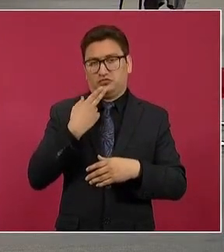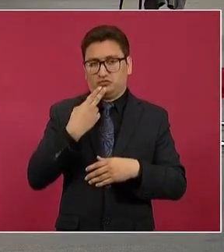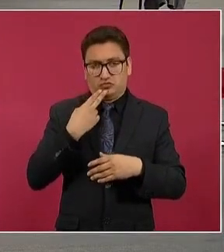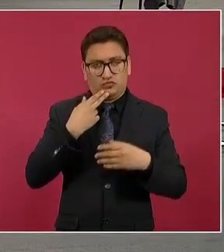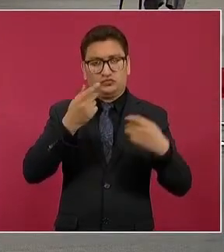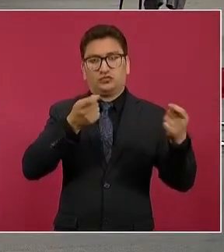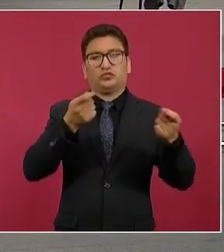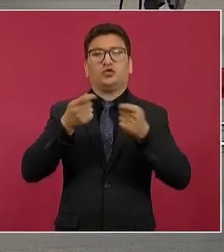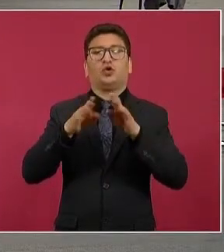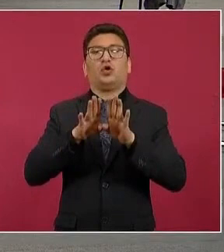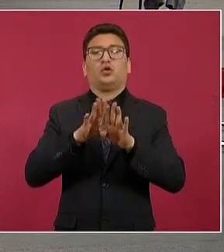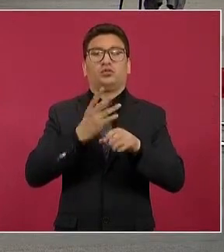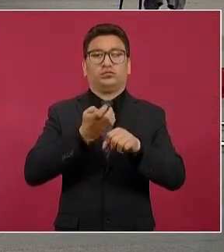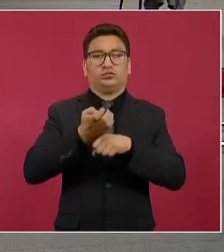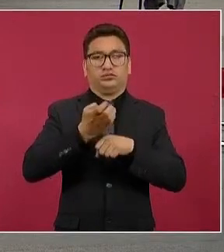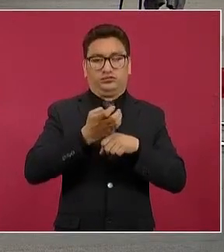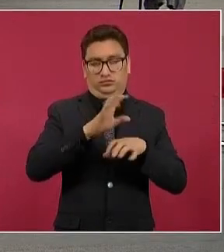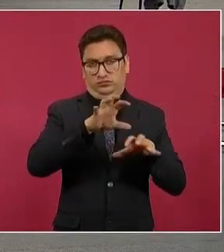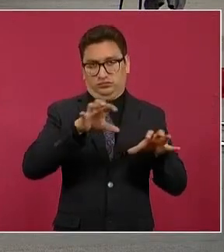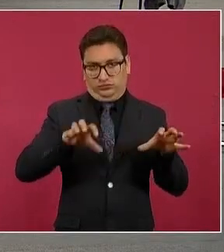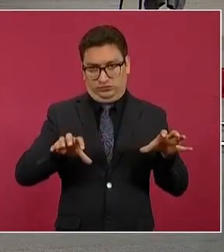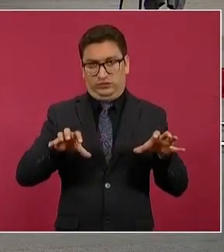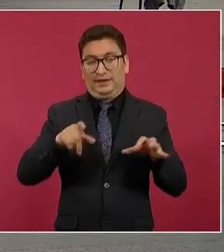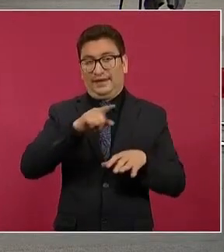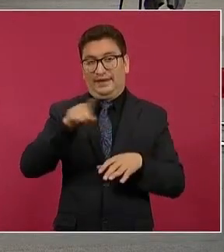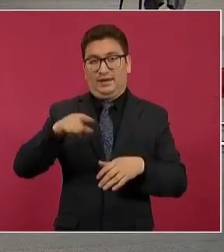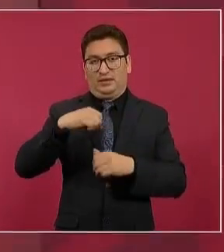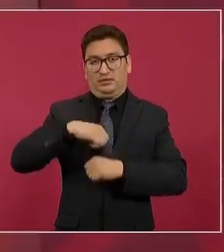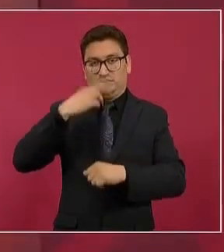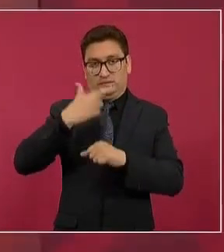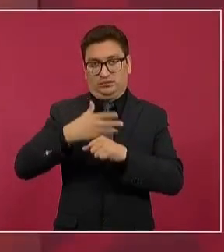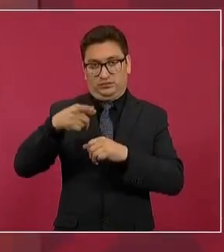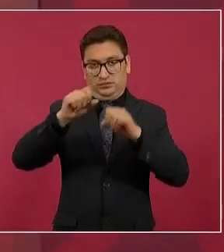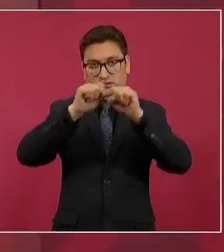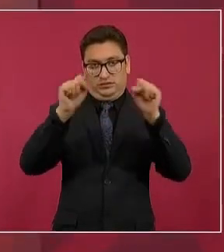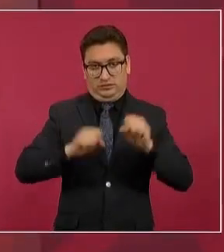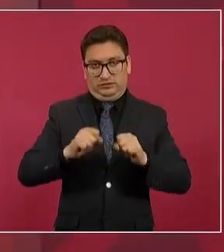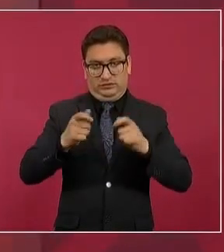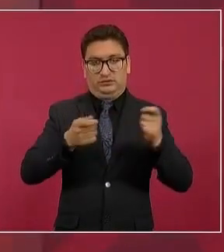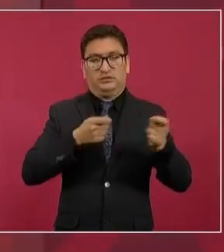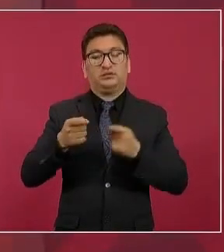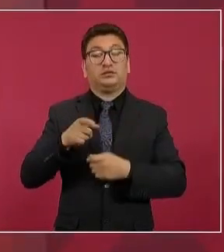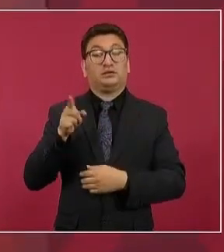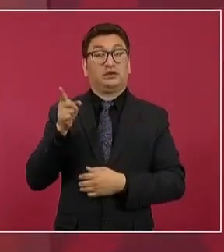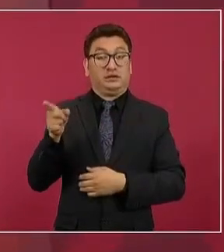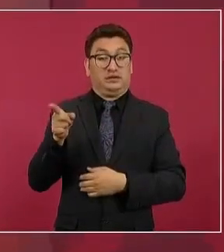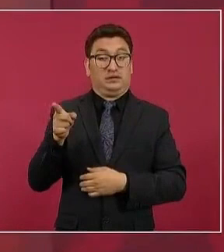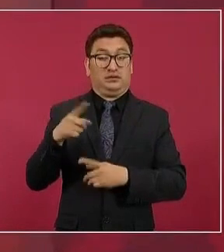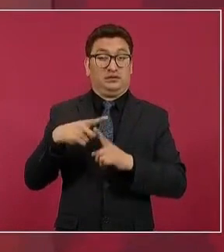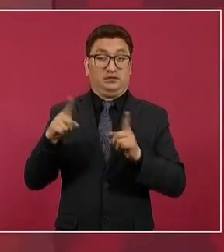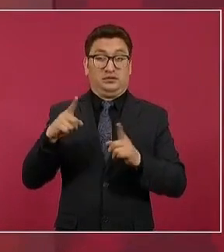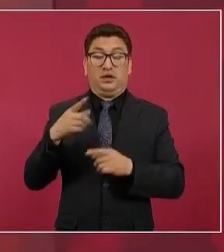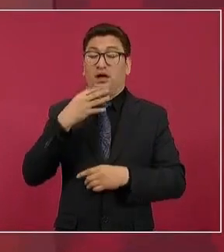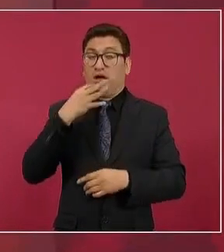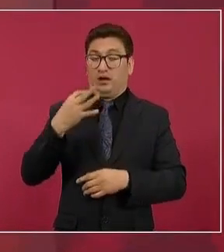que son los estados los que se encargan del sistema de salud. Él nos